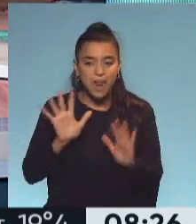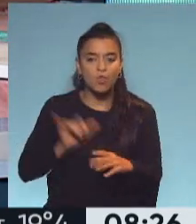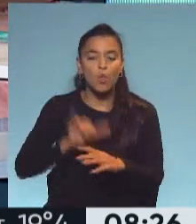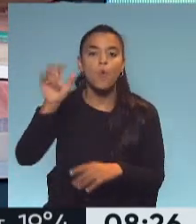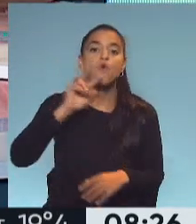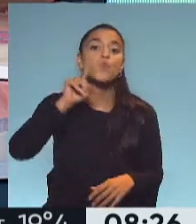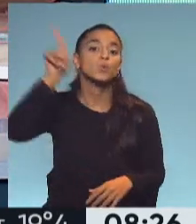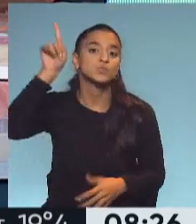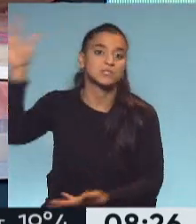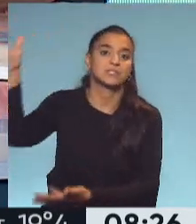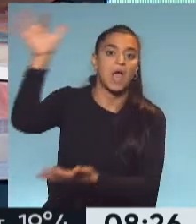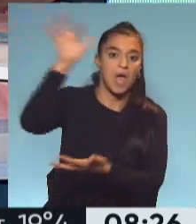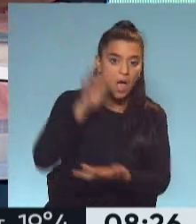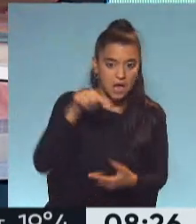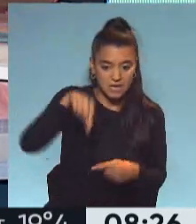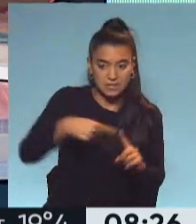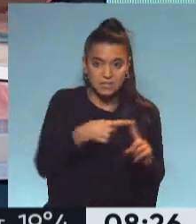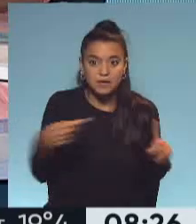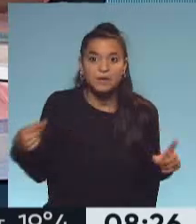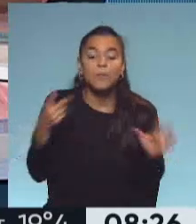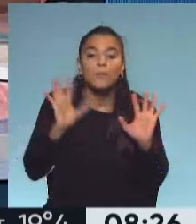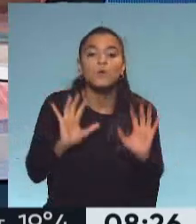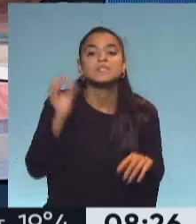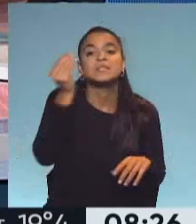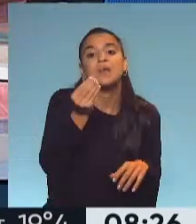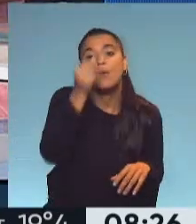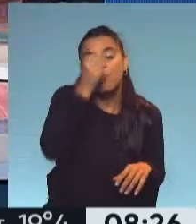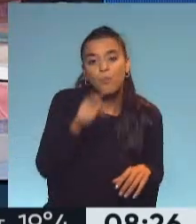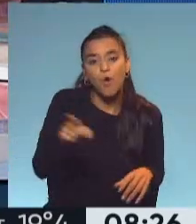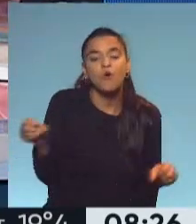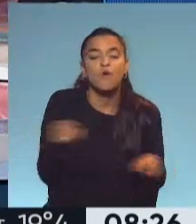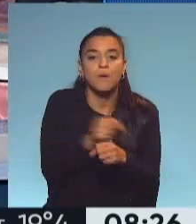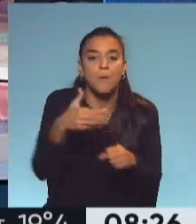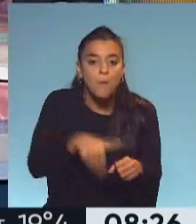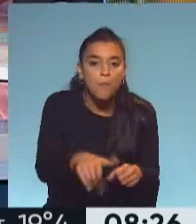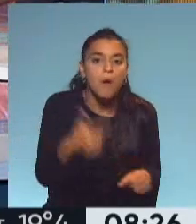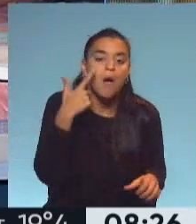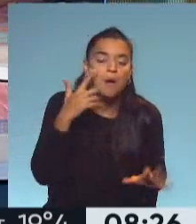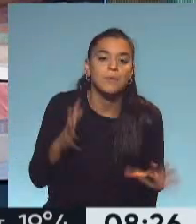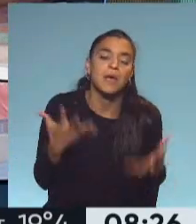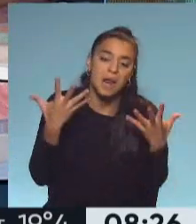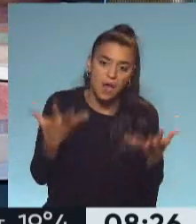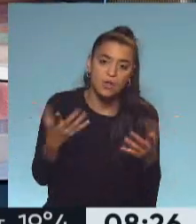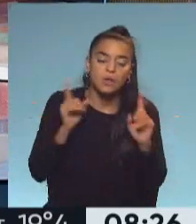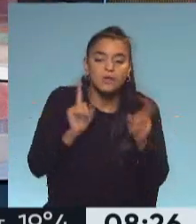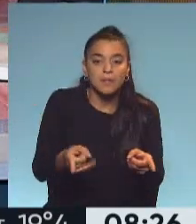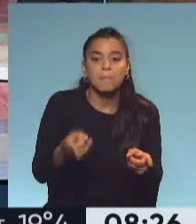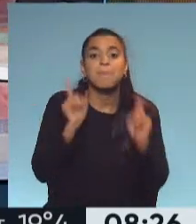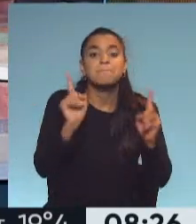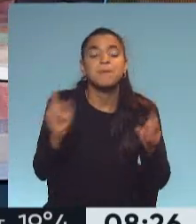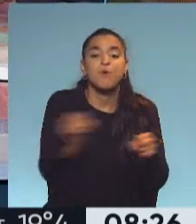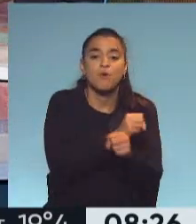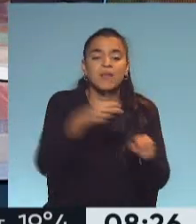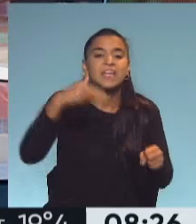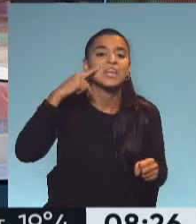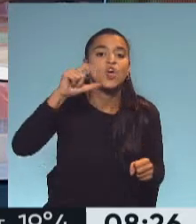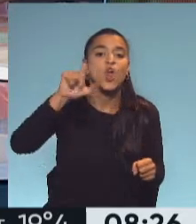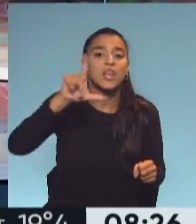de Rusia, para esta semana. Aparentemente durante el fin de semana, Ojalá a confirmarse sea, todavía, claro, y bueno, y esto que recién confirmaba también